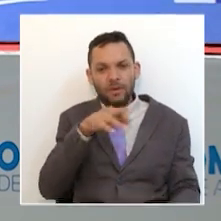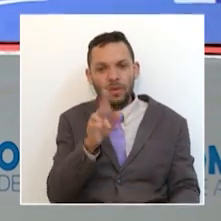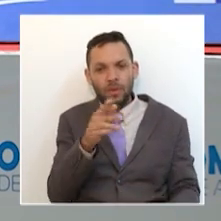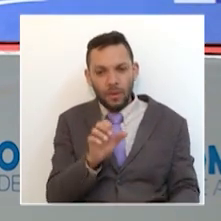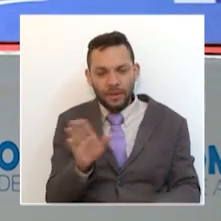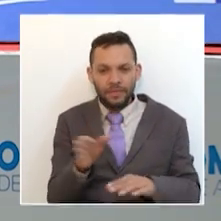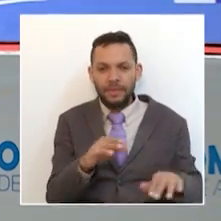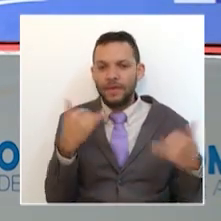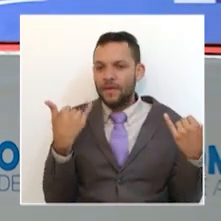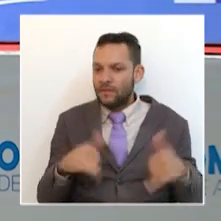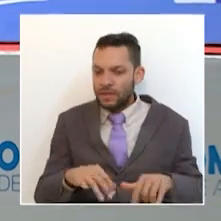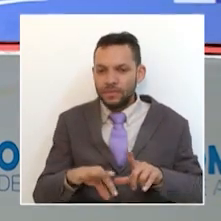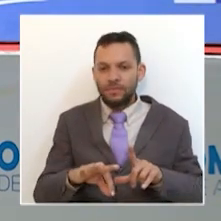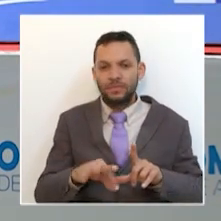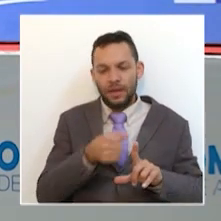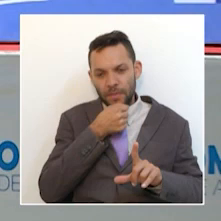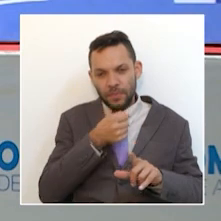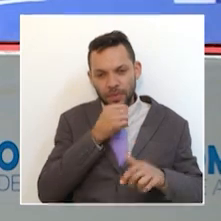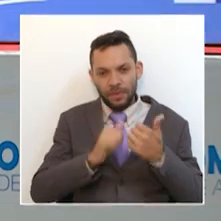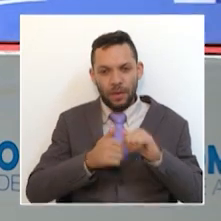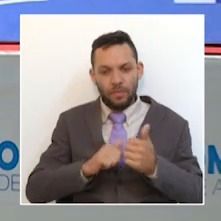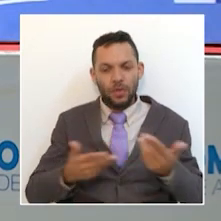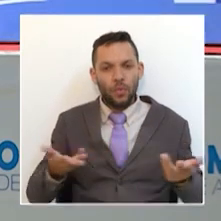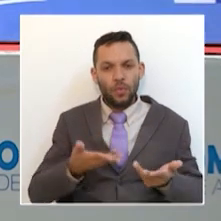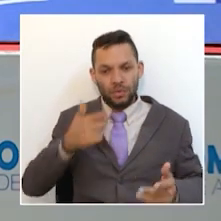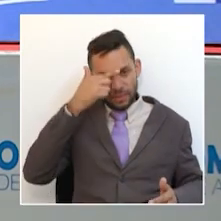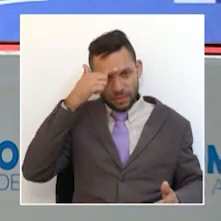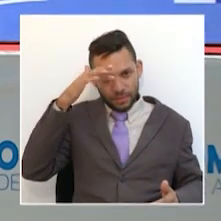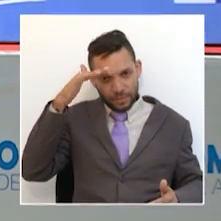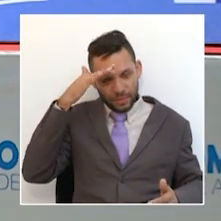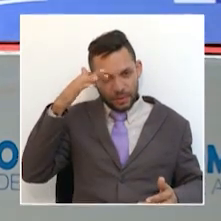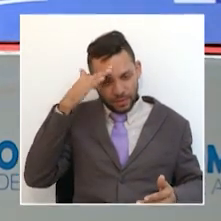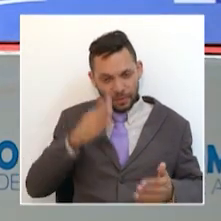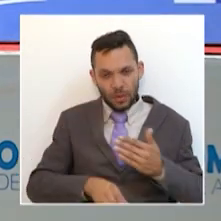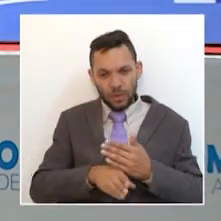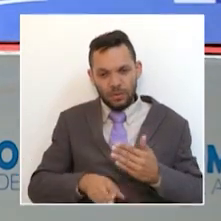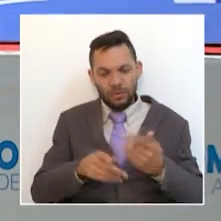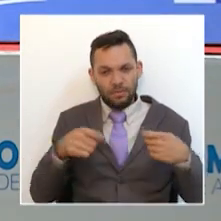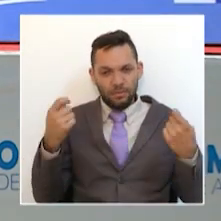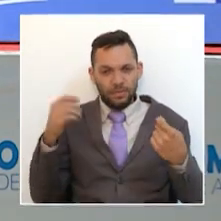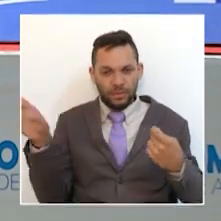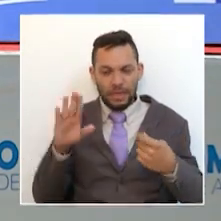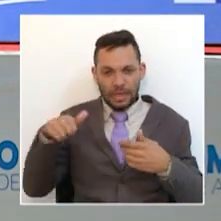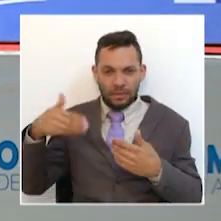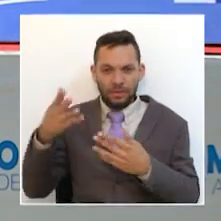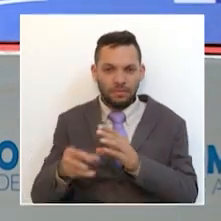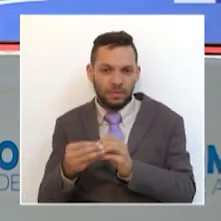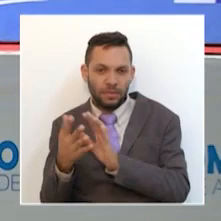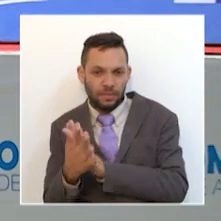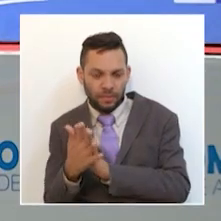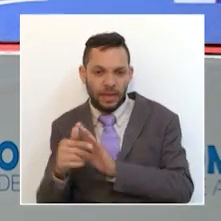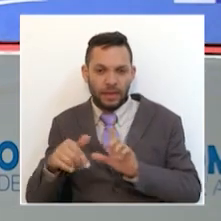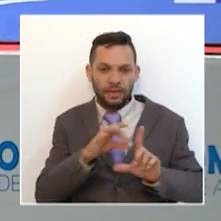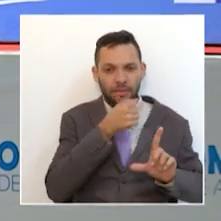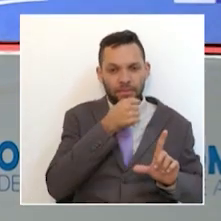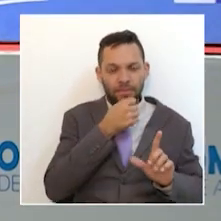final de la sección deportiva directamente desde la ciudad heroica. Nos encontramos un poco más adelante, pausa comercial, y ya regresamos con mucho más aquí en